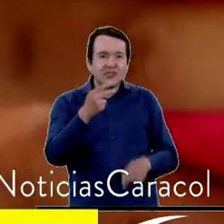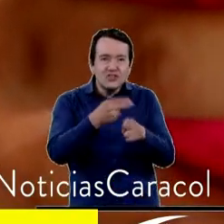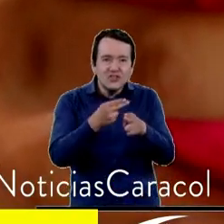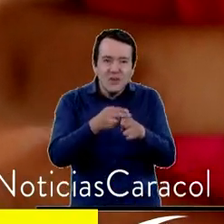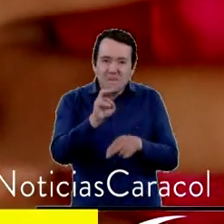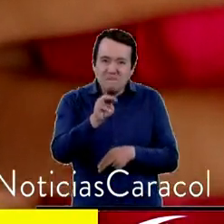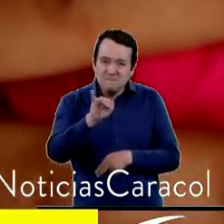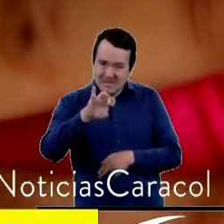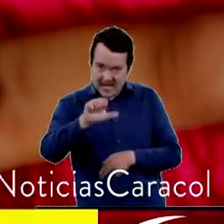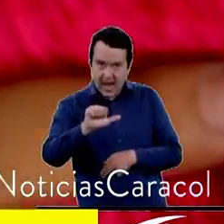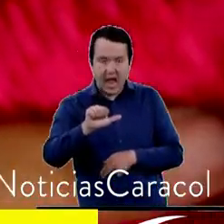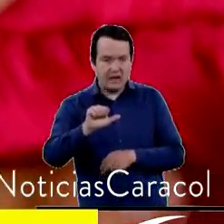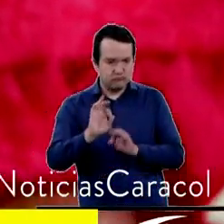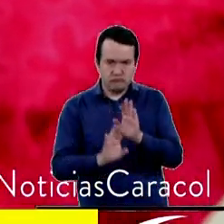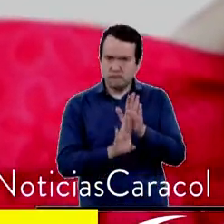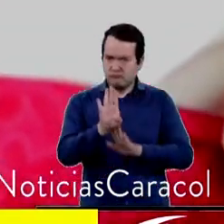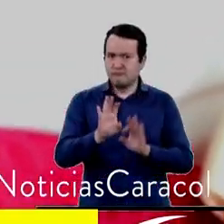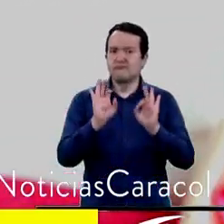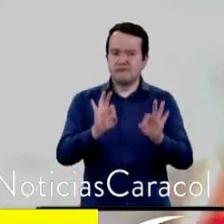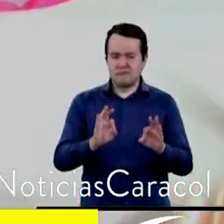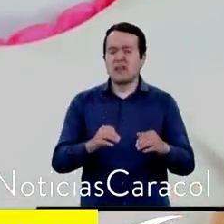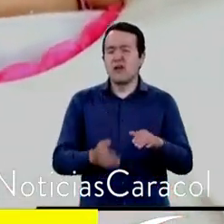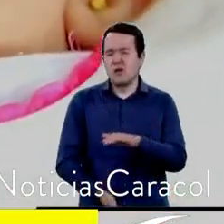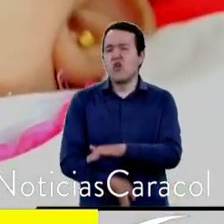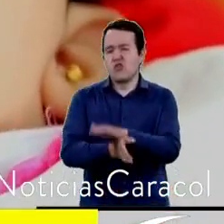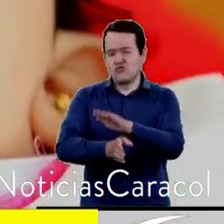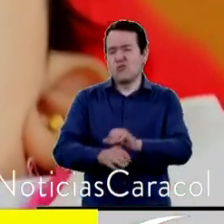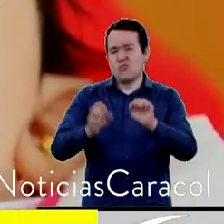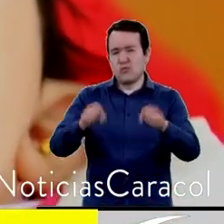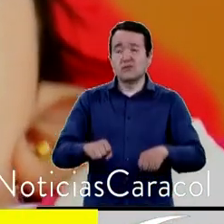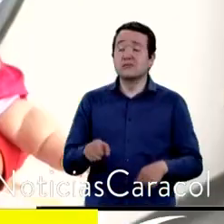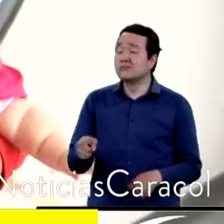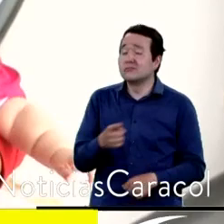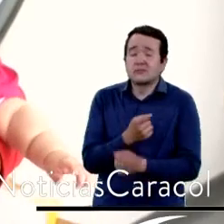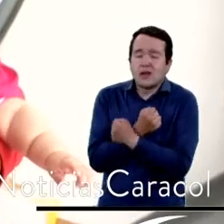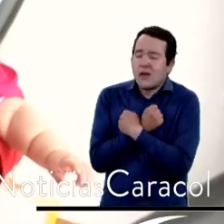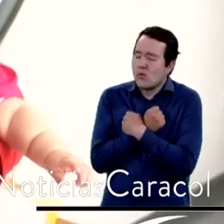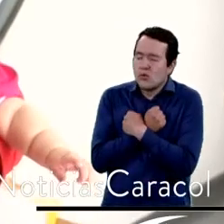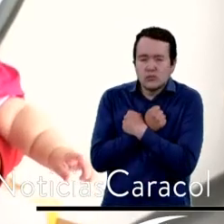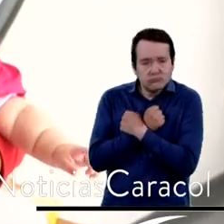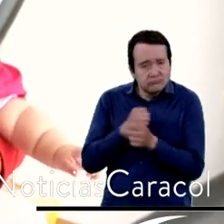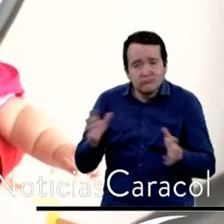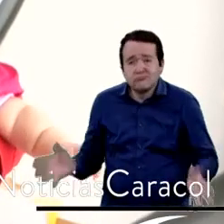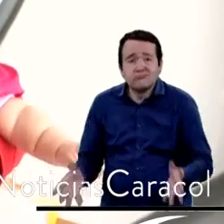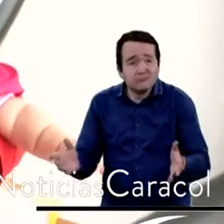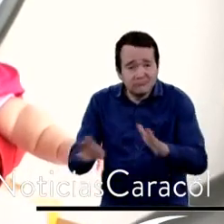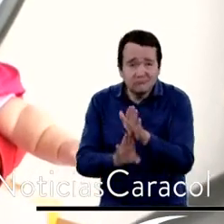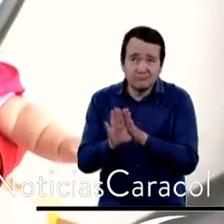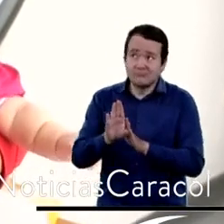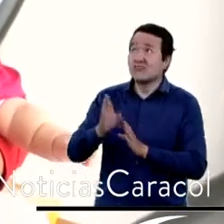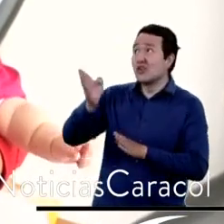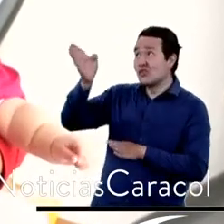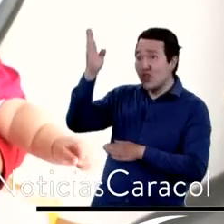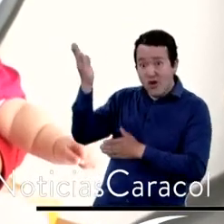está lista para continuar. Todo el amor del mundo para ella seguir adelante, que mi Diosito la trae para grandes cosas.